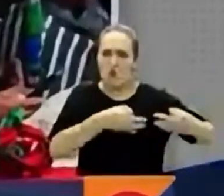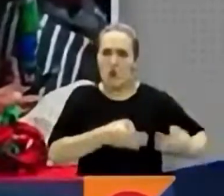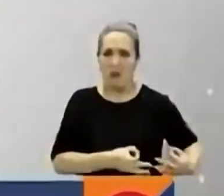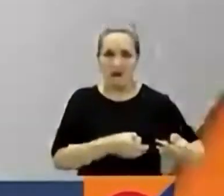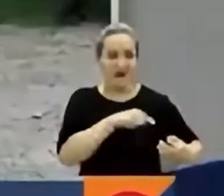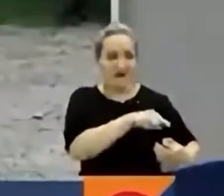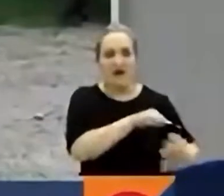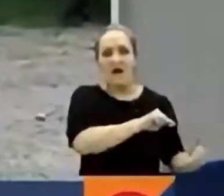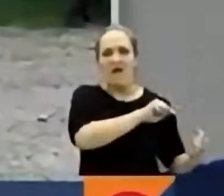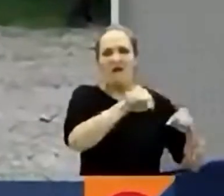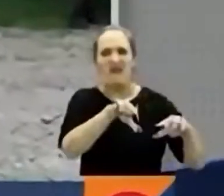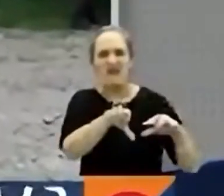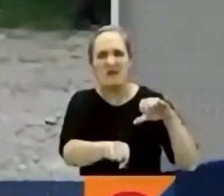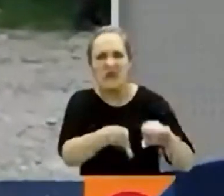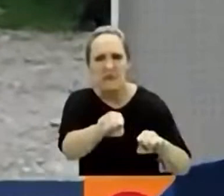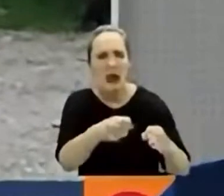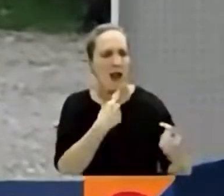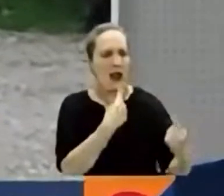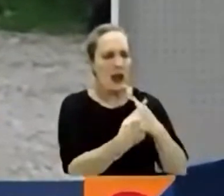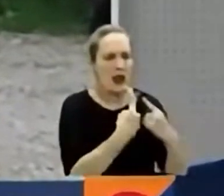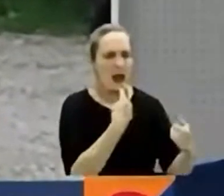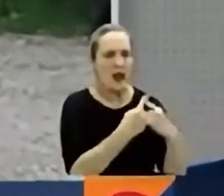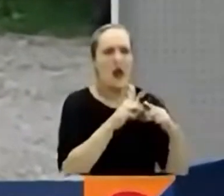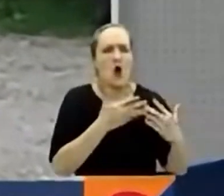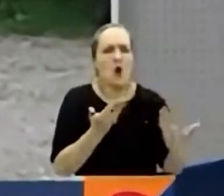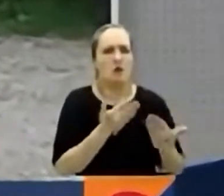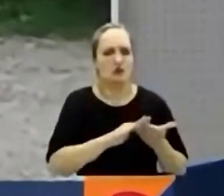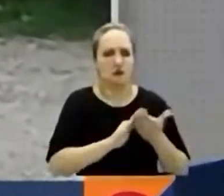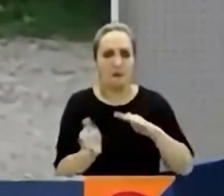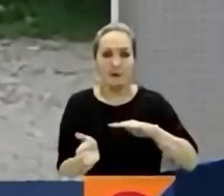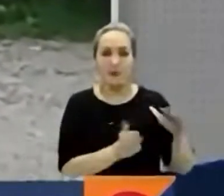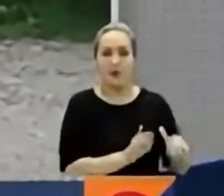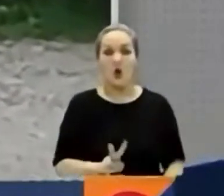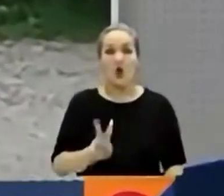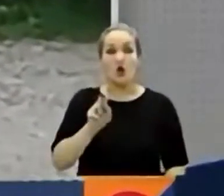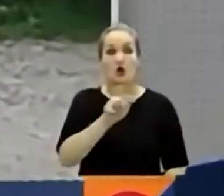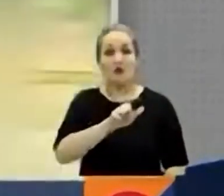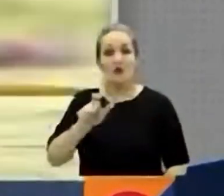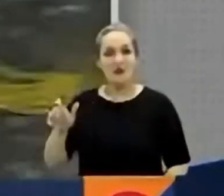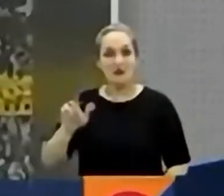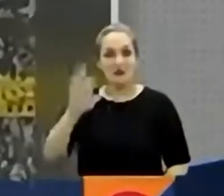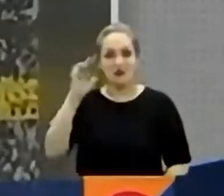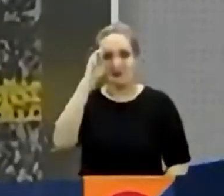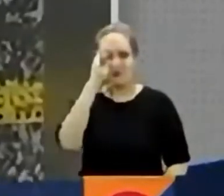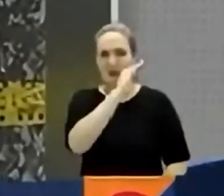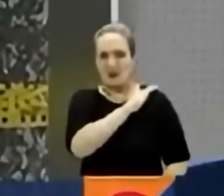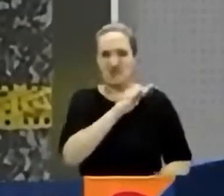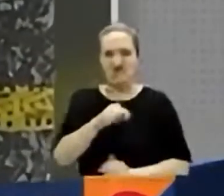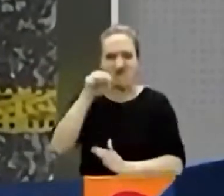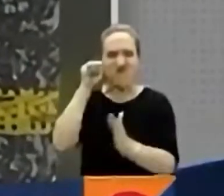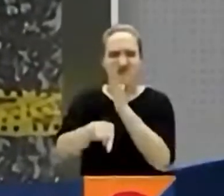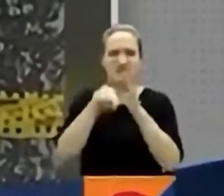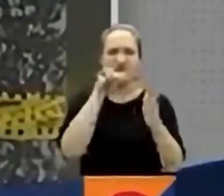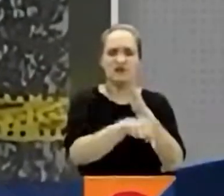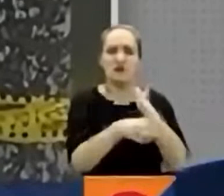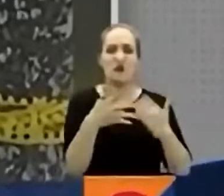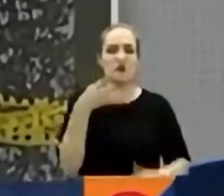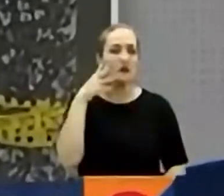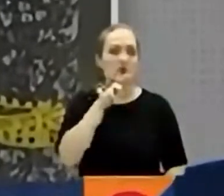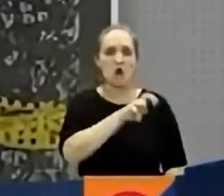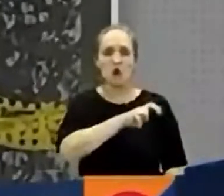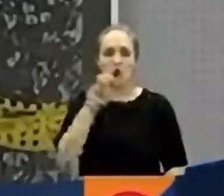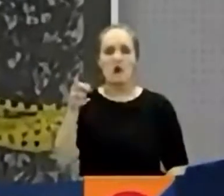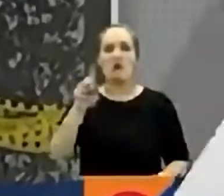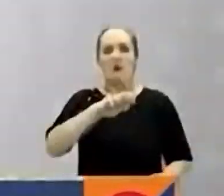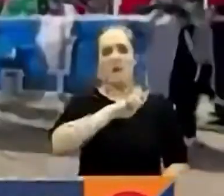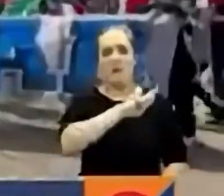invadidos. 2 uniformados de las Fuerzas Armadas fueron asesinados en las últimas horas. Los hechos ocurrieron en norte de Santander y Valle